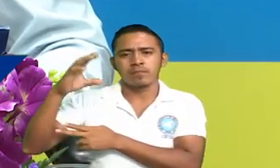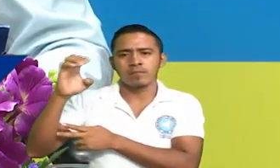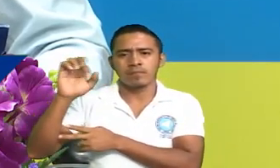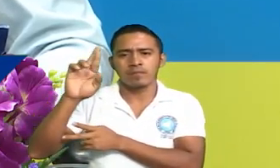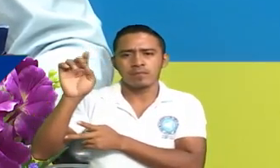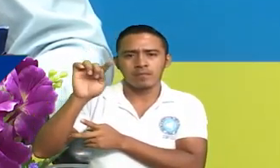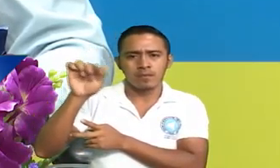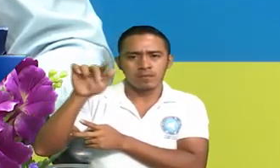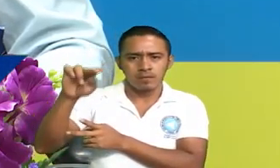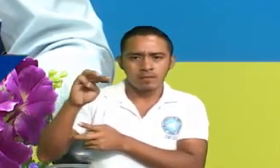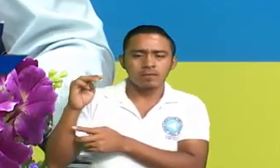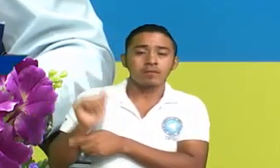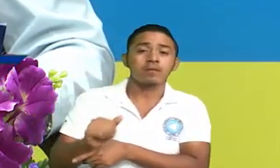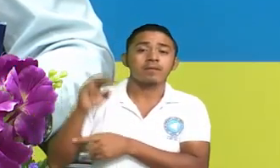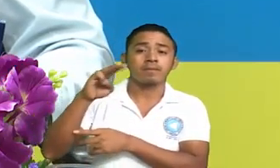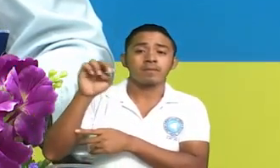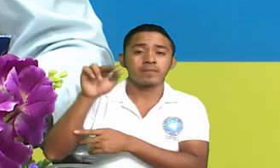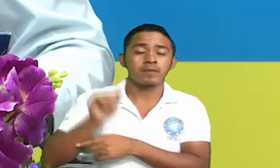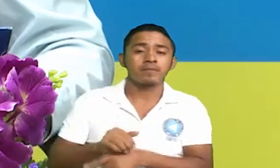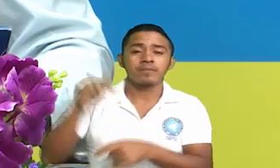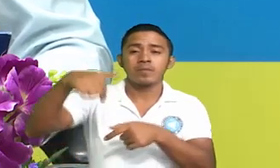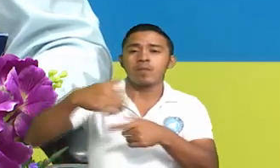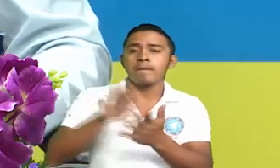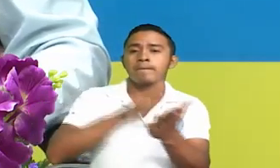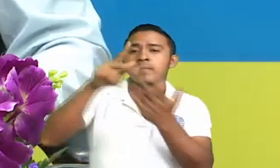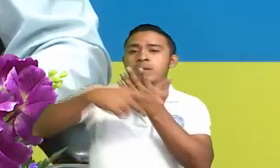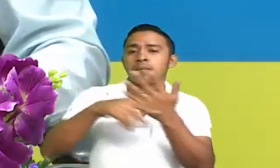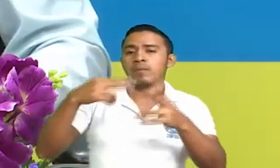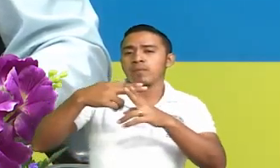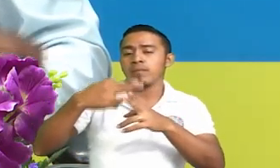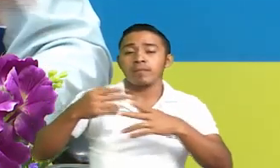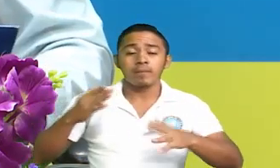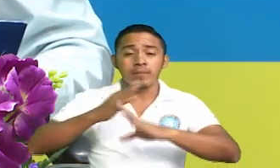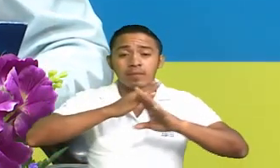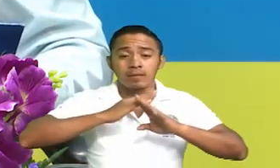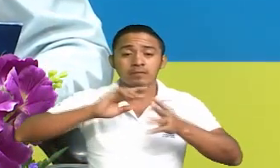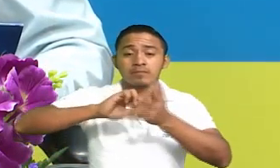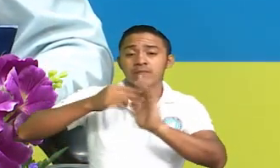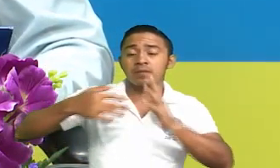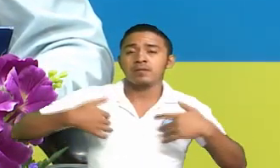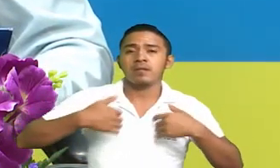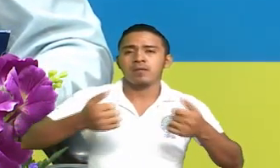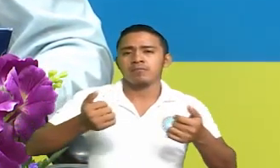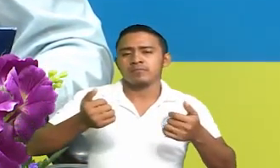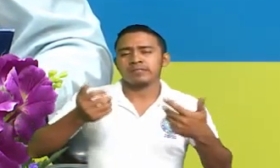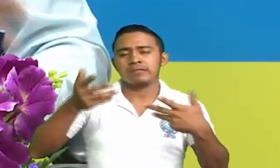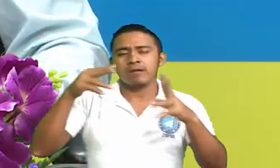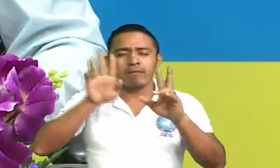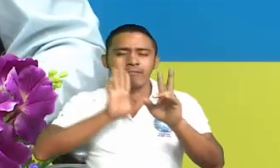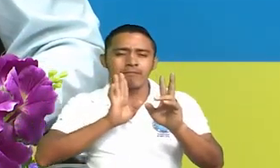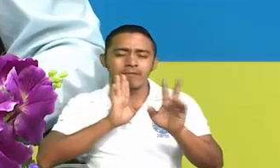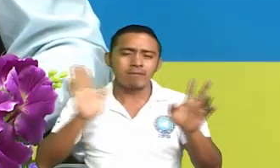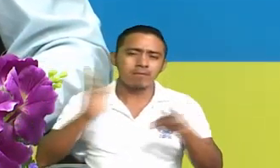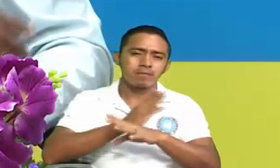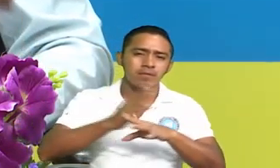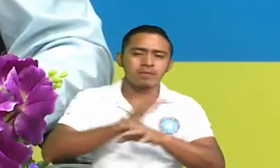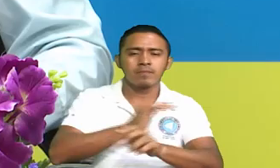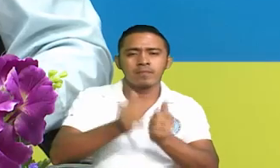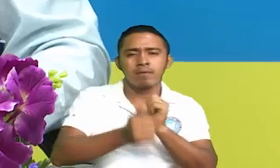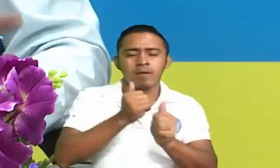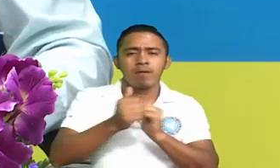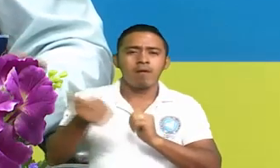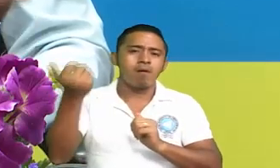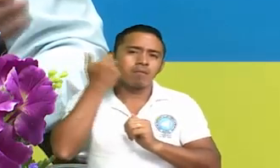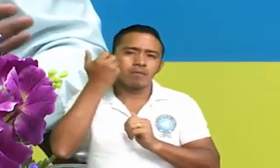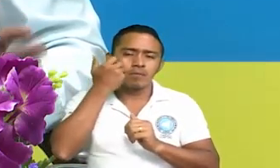Es un gusto, amigos televidentes, que usted nos sintonice a esta hora a través de la señal del canal 98, el canal parlamentario, el canal de la Asamblea